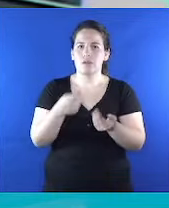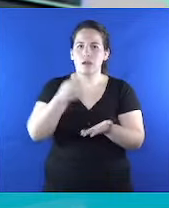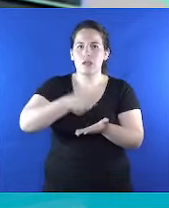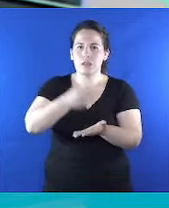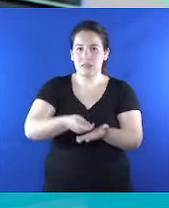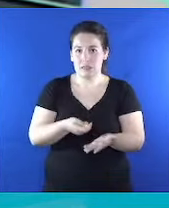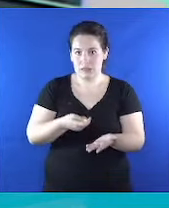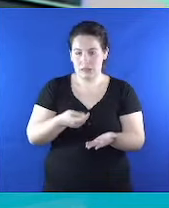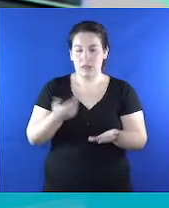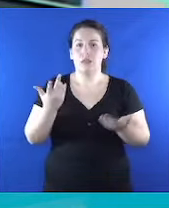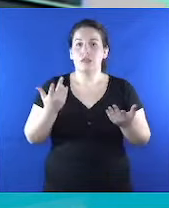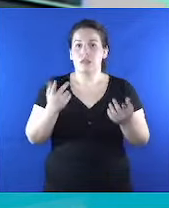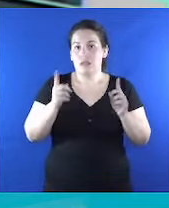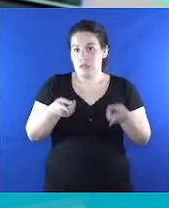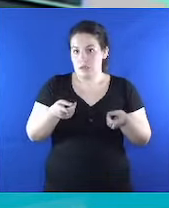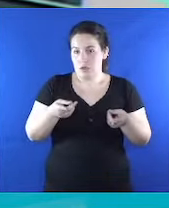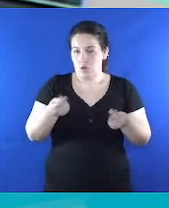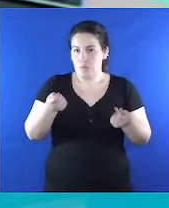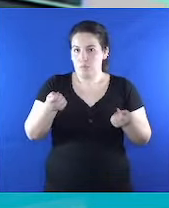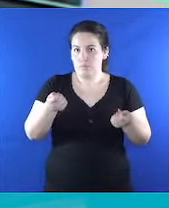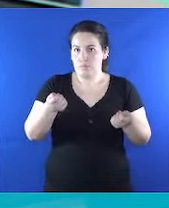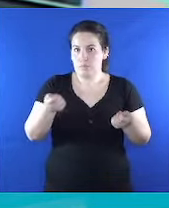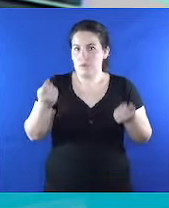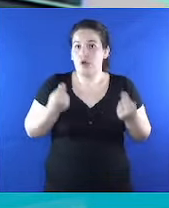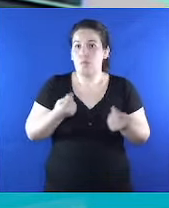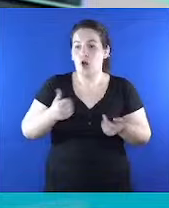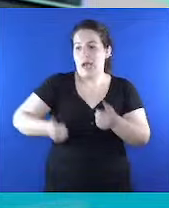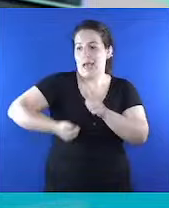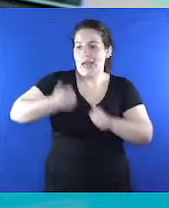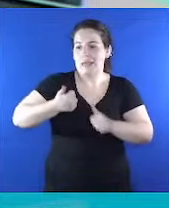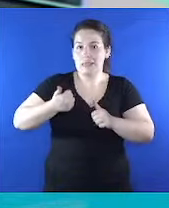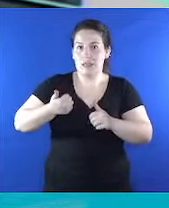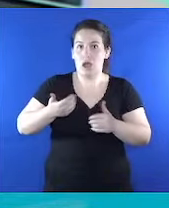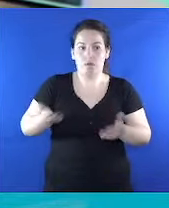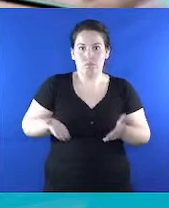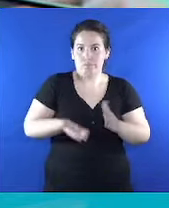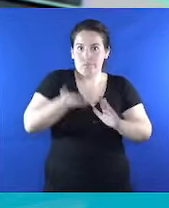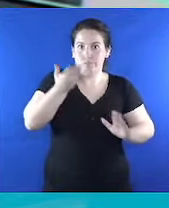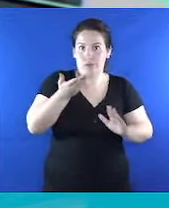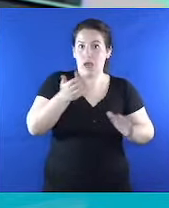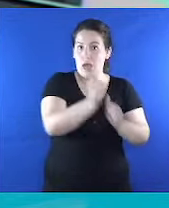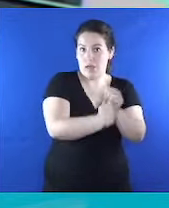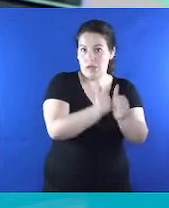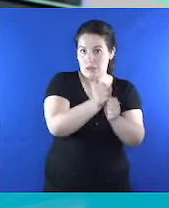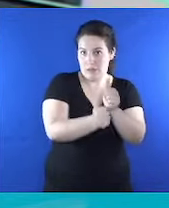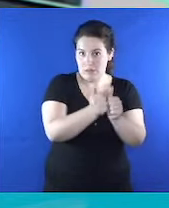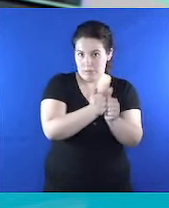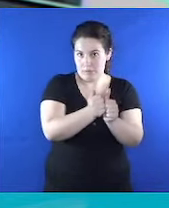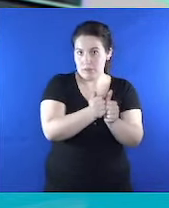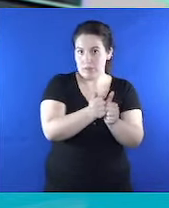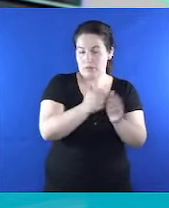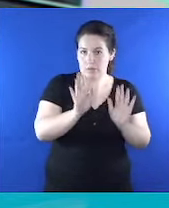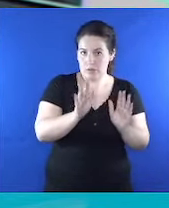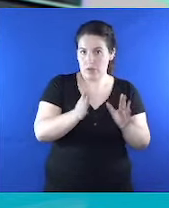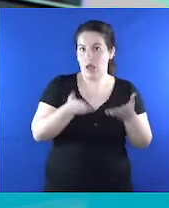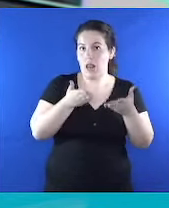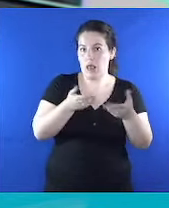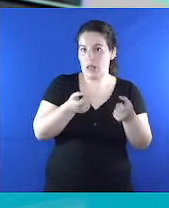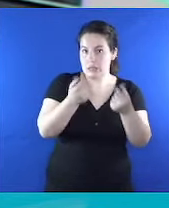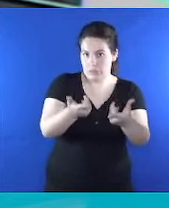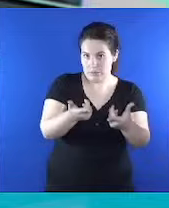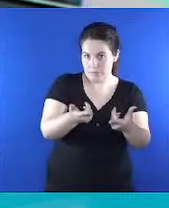como le han dado una maximización de la ganancia a las empresas prestadoras dig así como